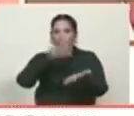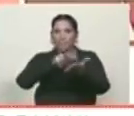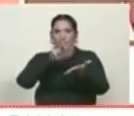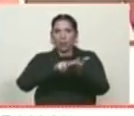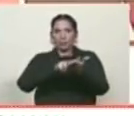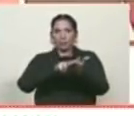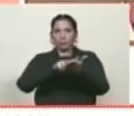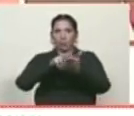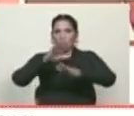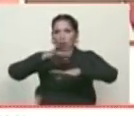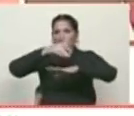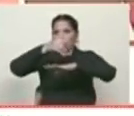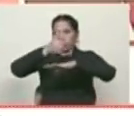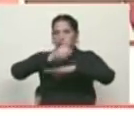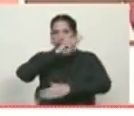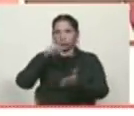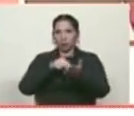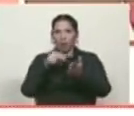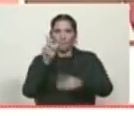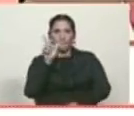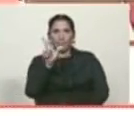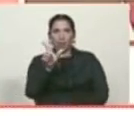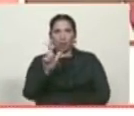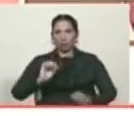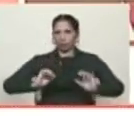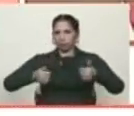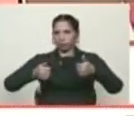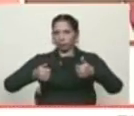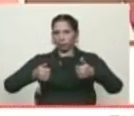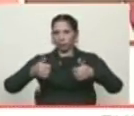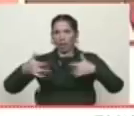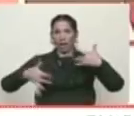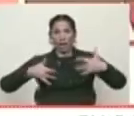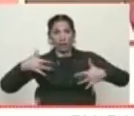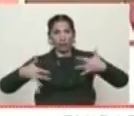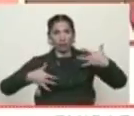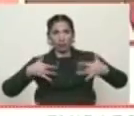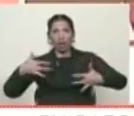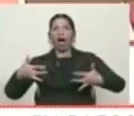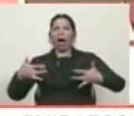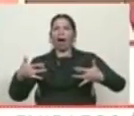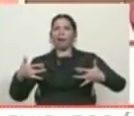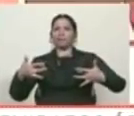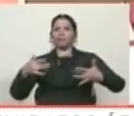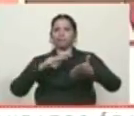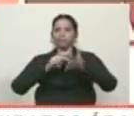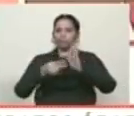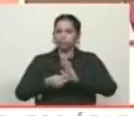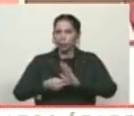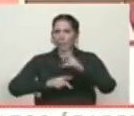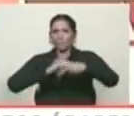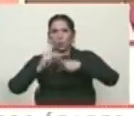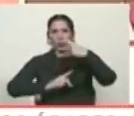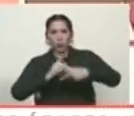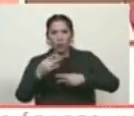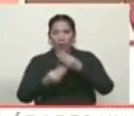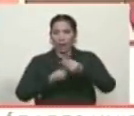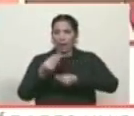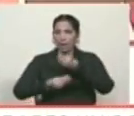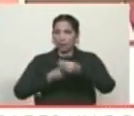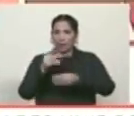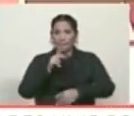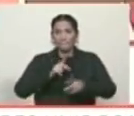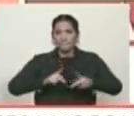dirección nacional del partido, iniciar actividades vinculadas a lo productivo. Y estaremos realizando desde la Plaza Diego